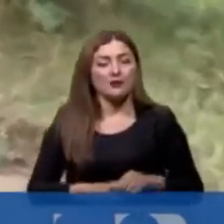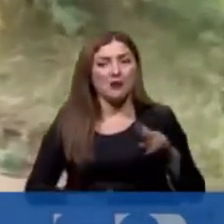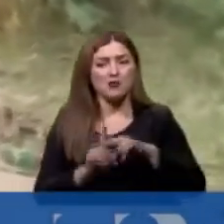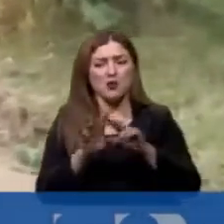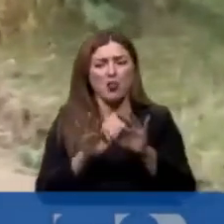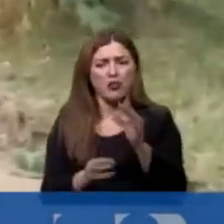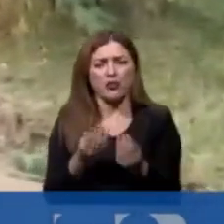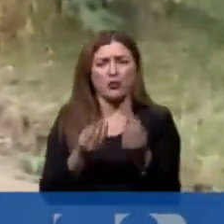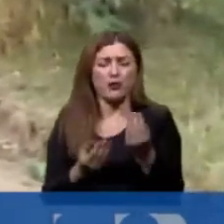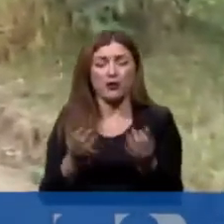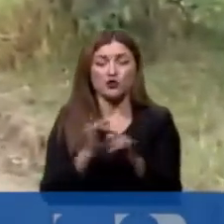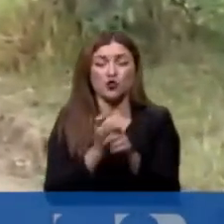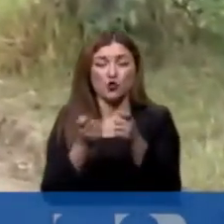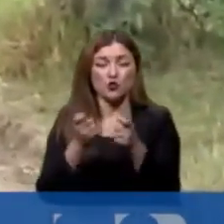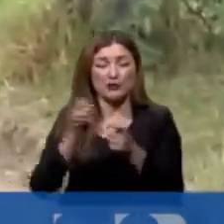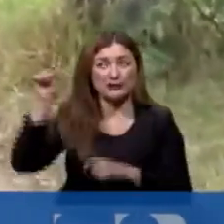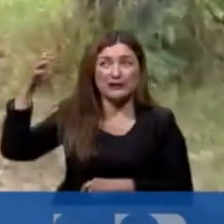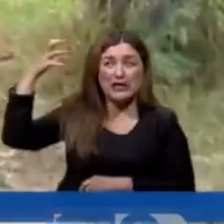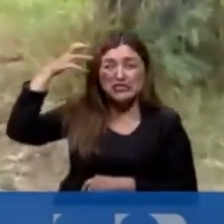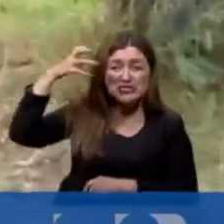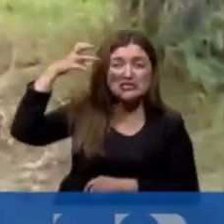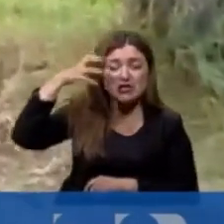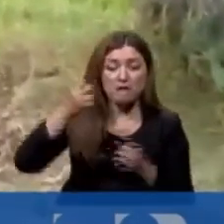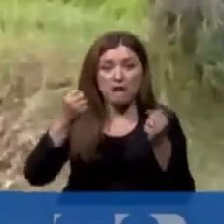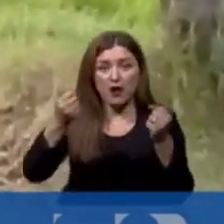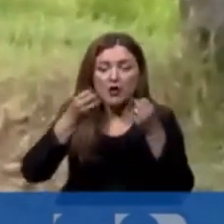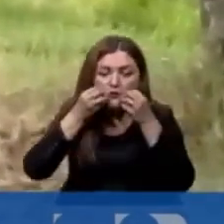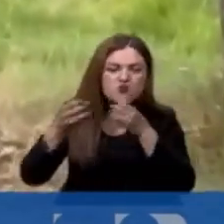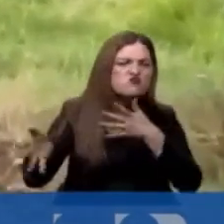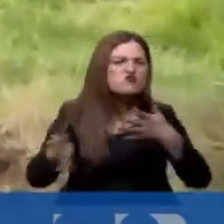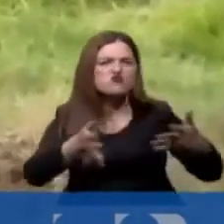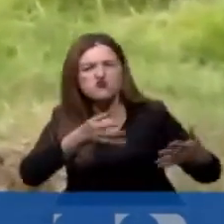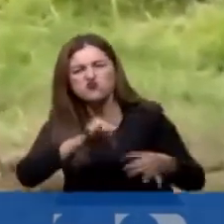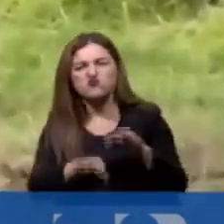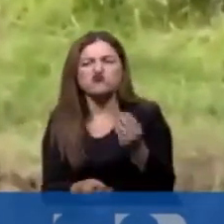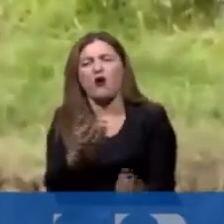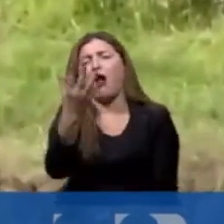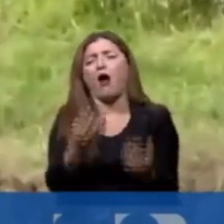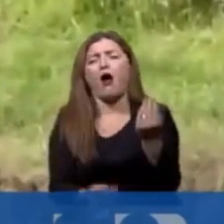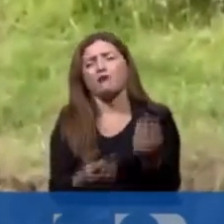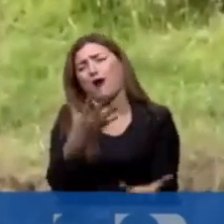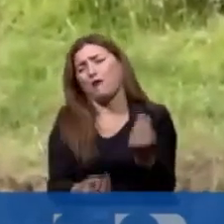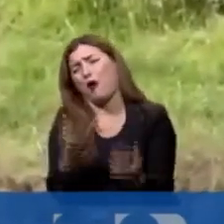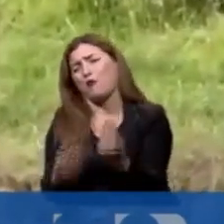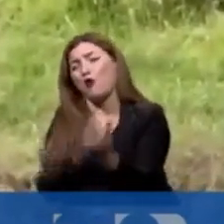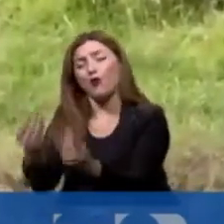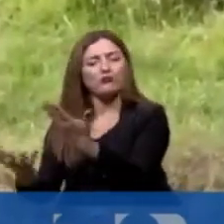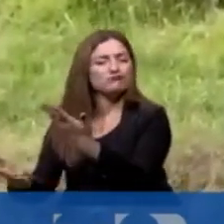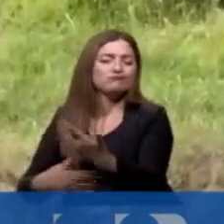esta época donde el INAMI ya ha dicho que hay alta radiación y también los vientos fuertes propagan los